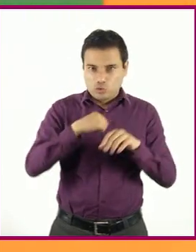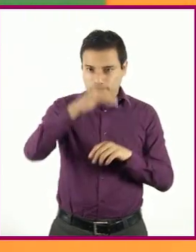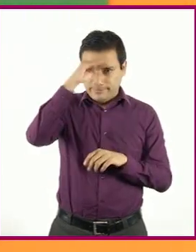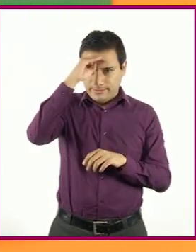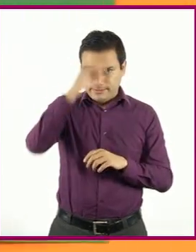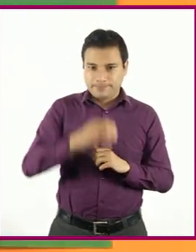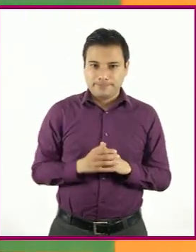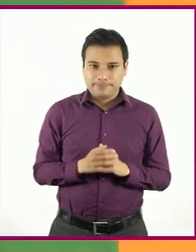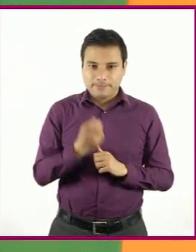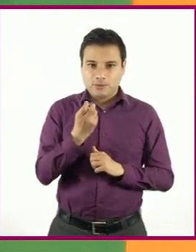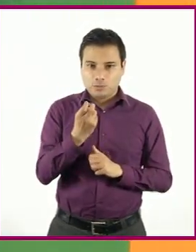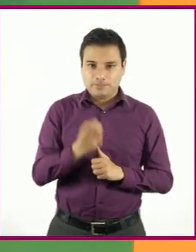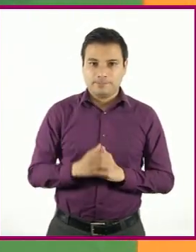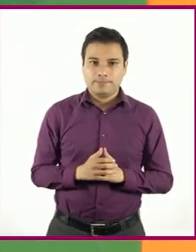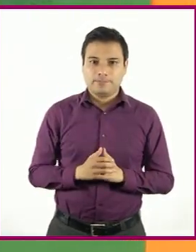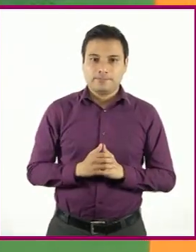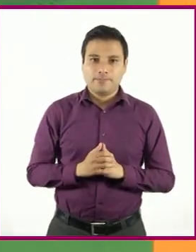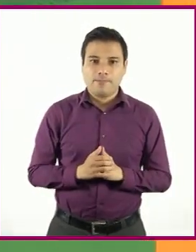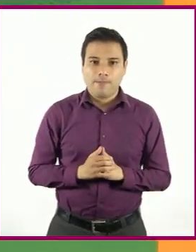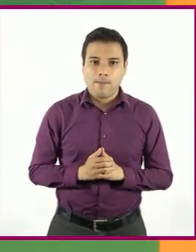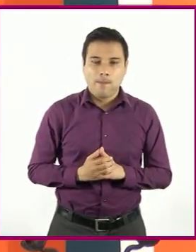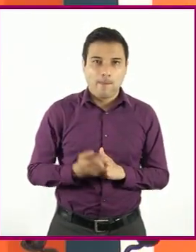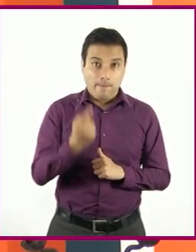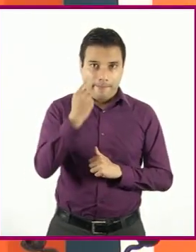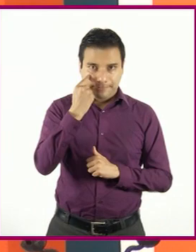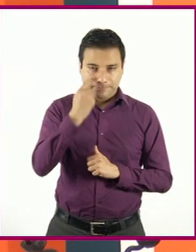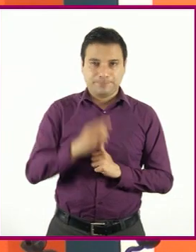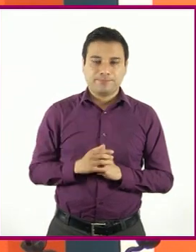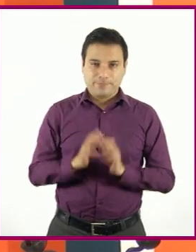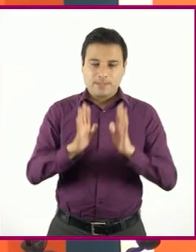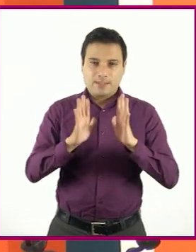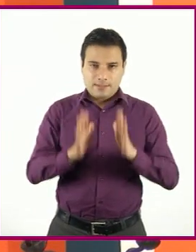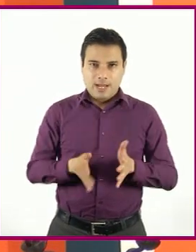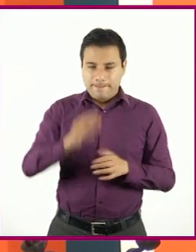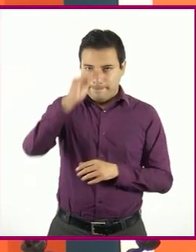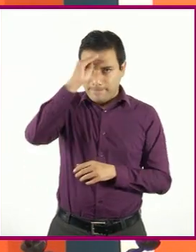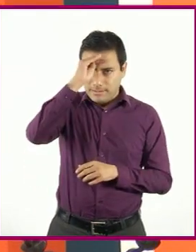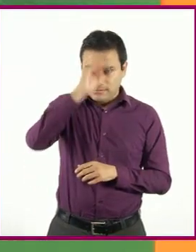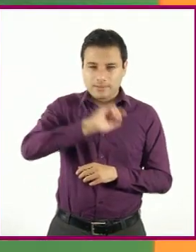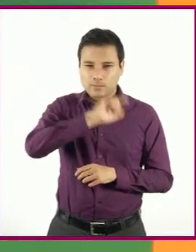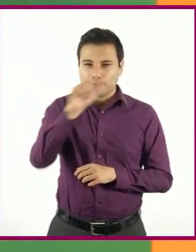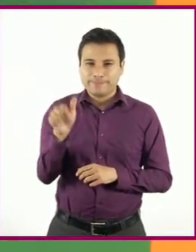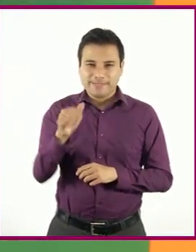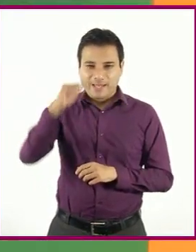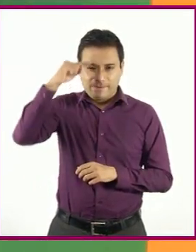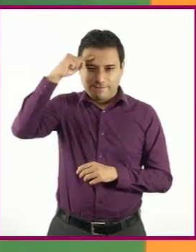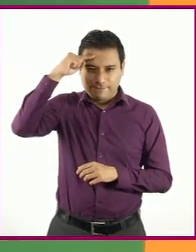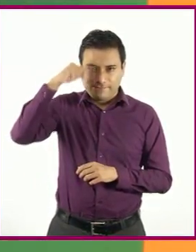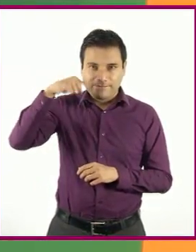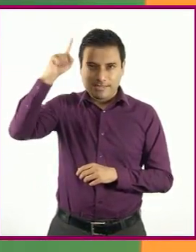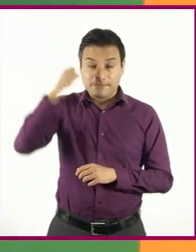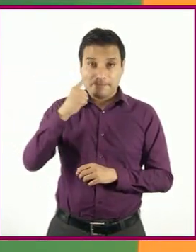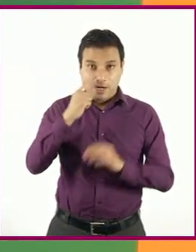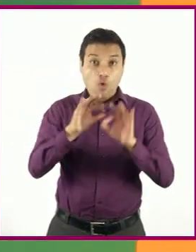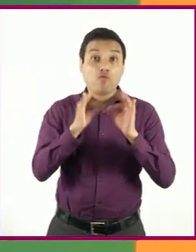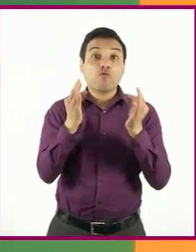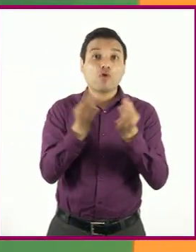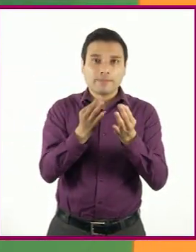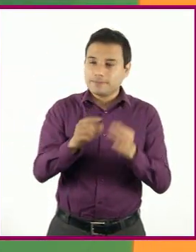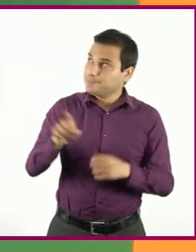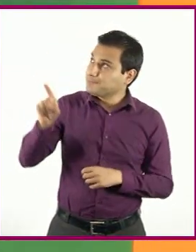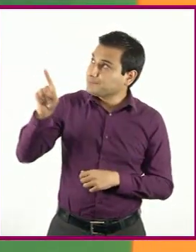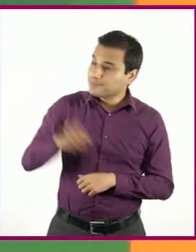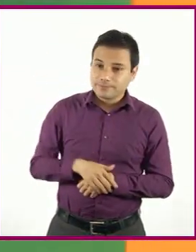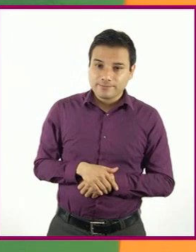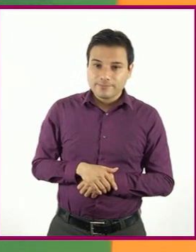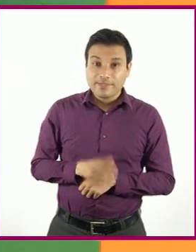abrir. Exactamente. Entonces el mecanismo, después de analizarlo, lo hice tan sencillo que quedó esta forma final. El